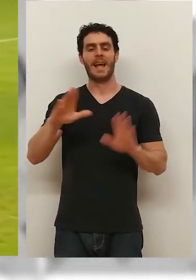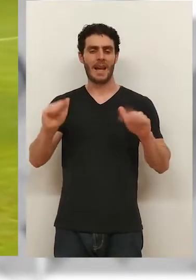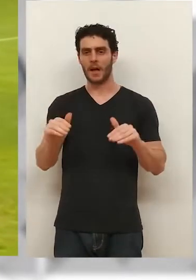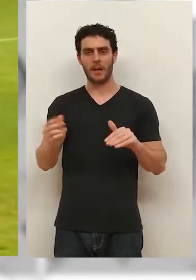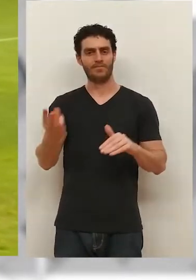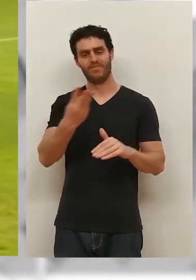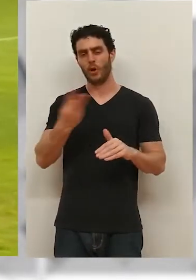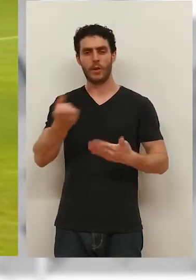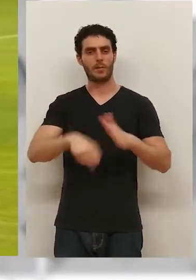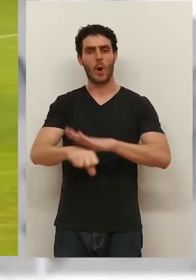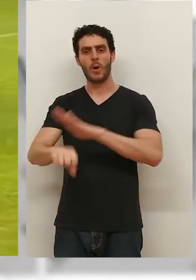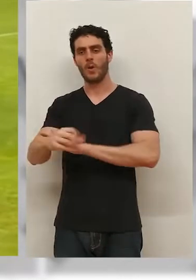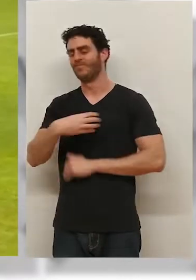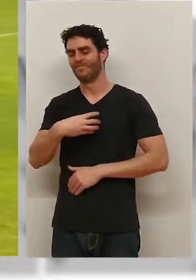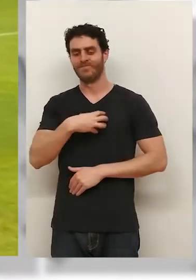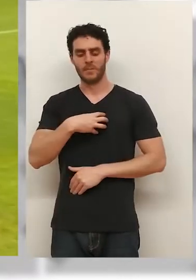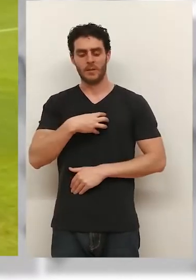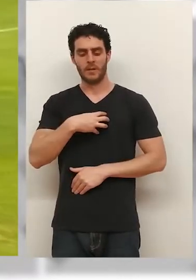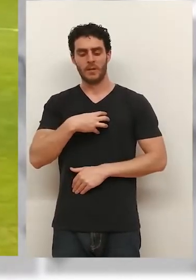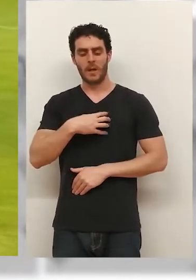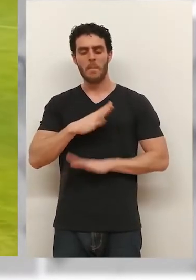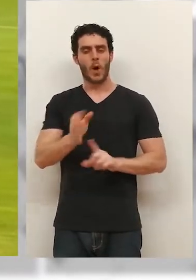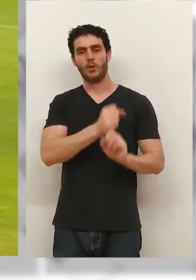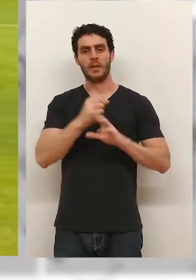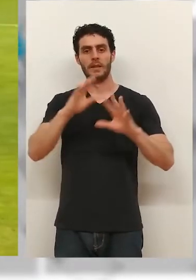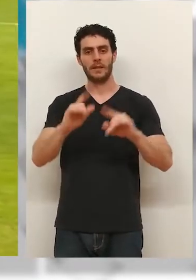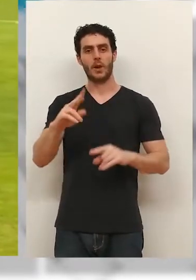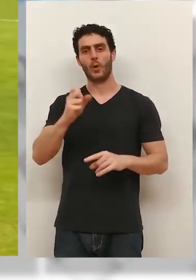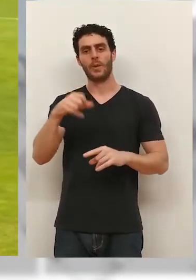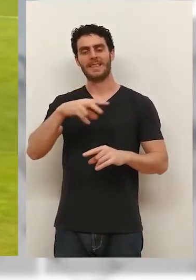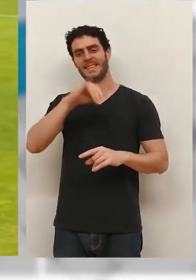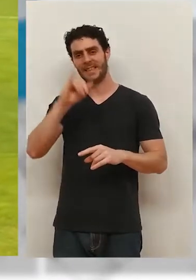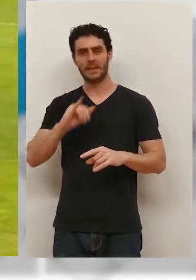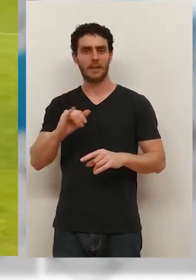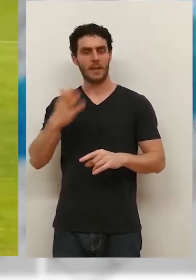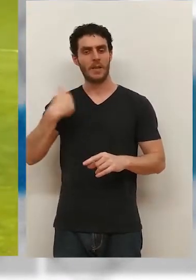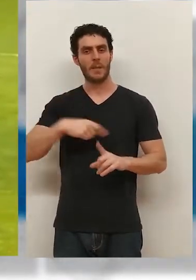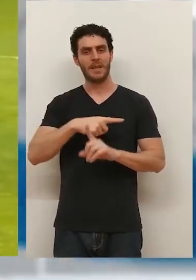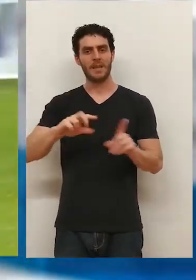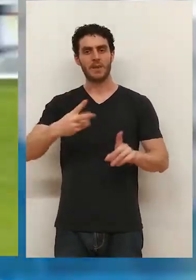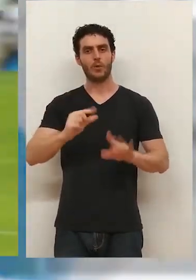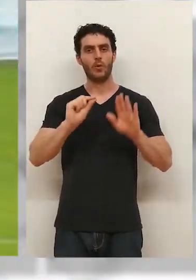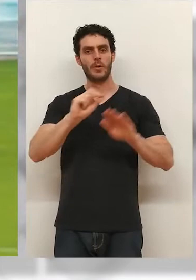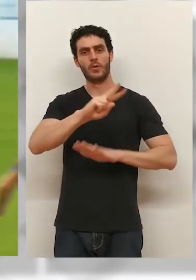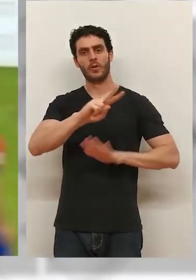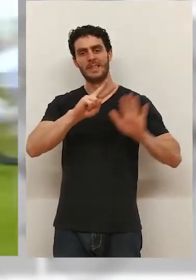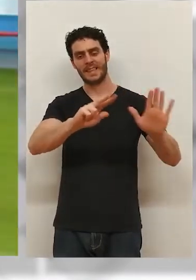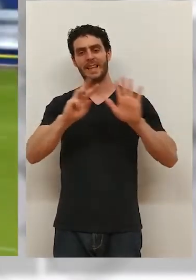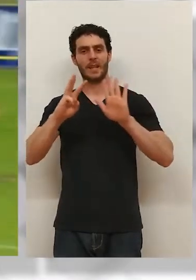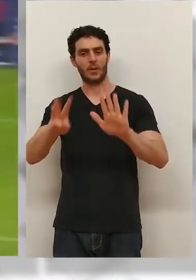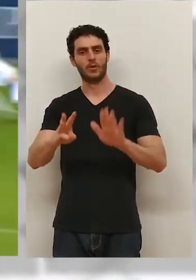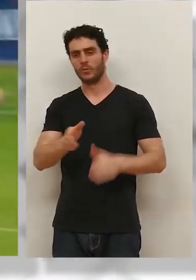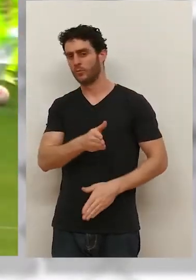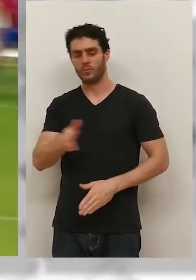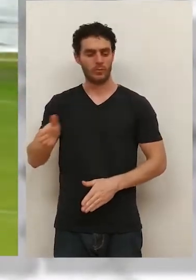área. La respuesta del Calahorra no se hizo esperar. Hasta tres opciones de marcar tuvo el cuadro de Docampo, pero ni Carlos Vicente,